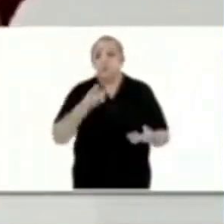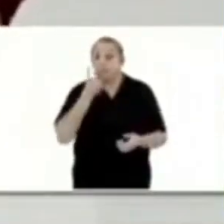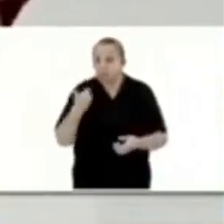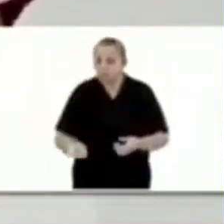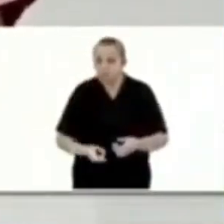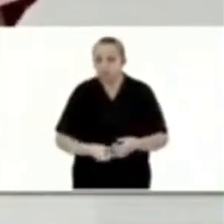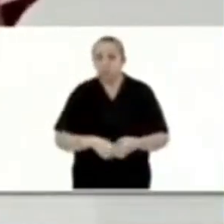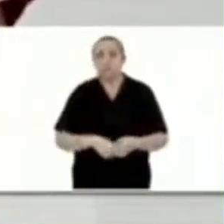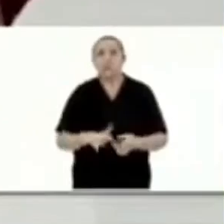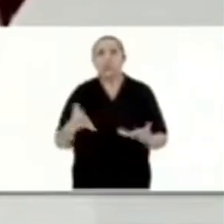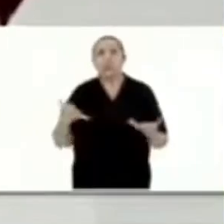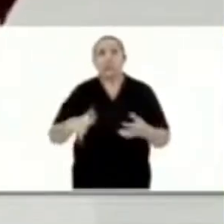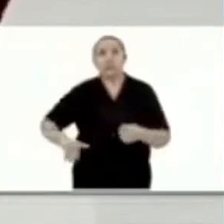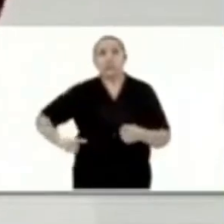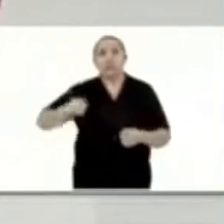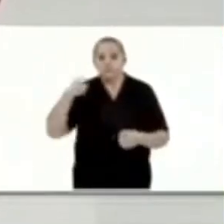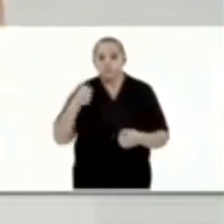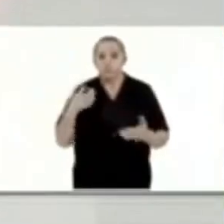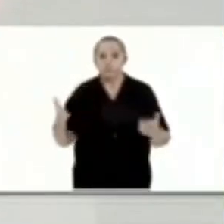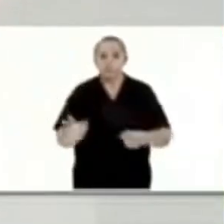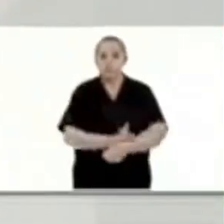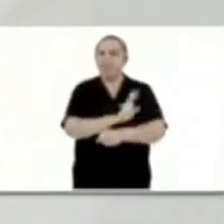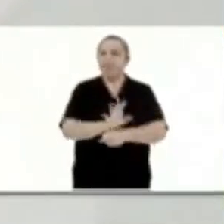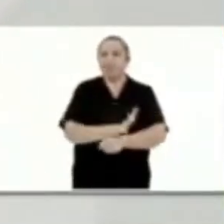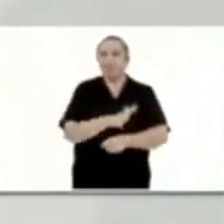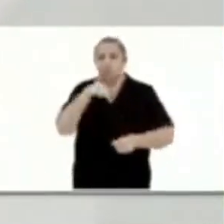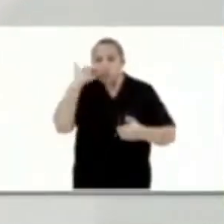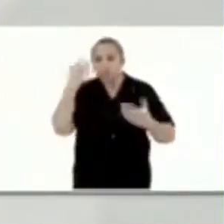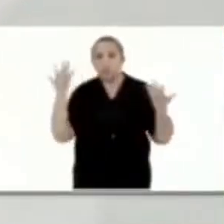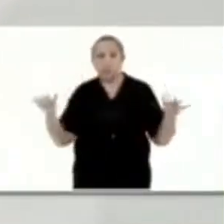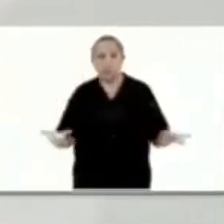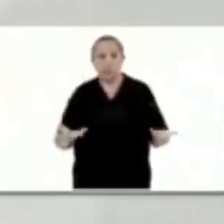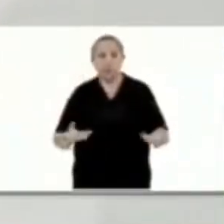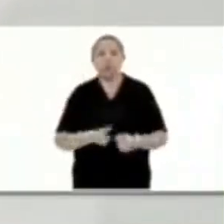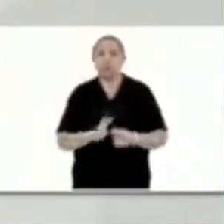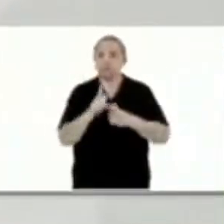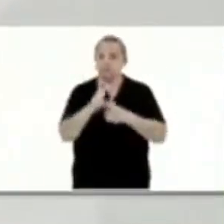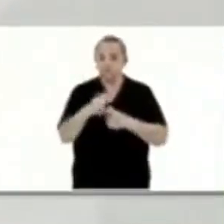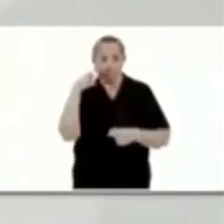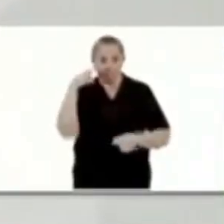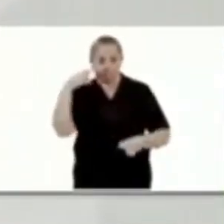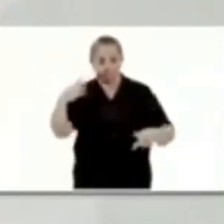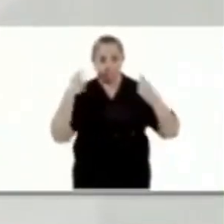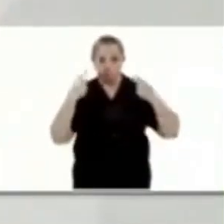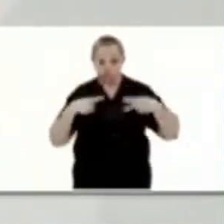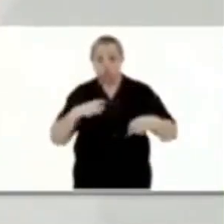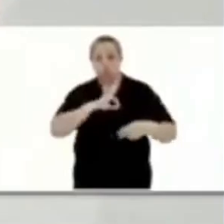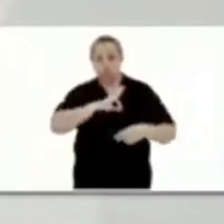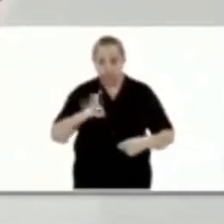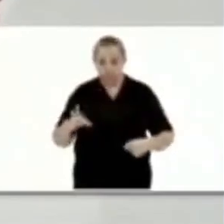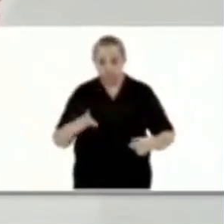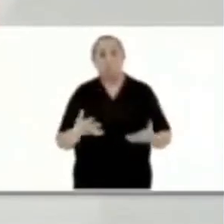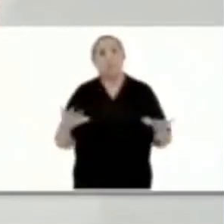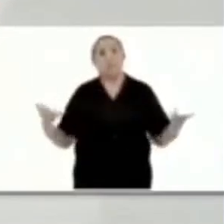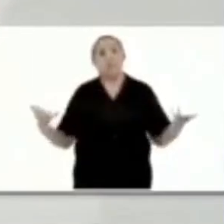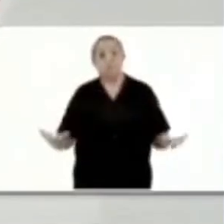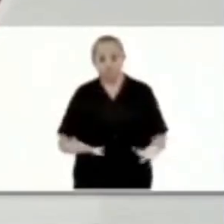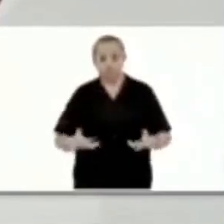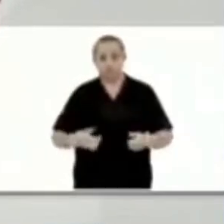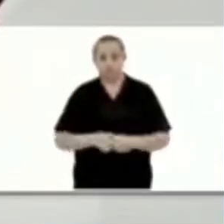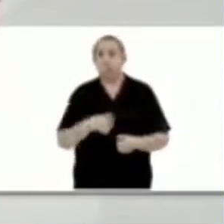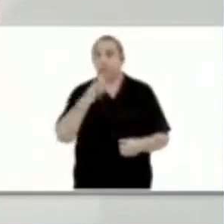fuerza y el entusiasmo. La posibilidad que percibe la gente de que puede incidir en